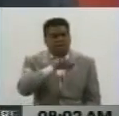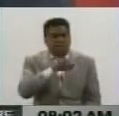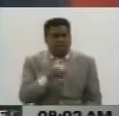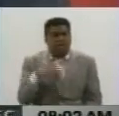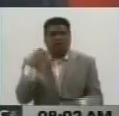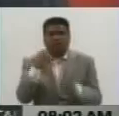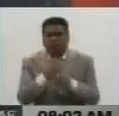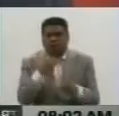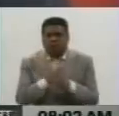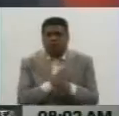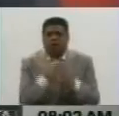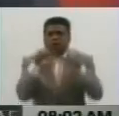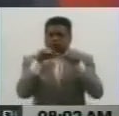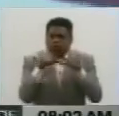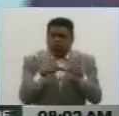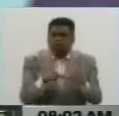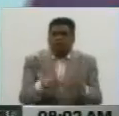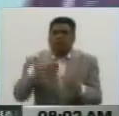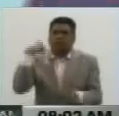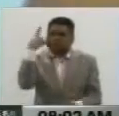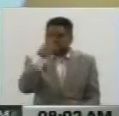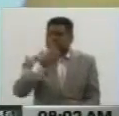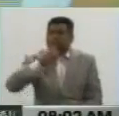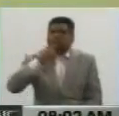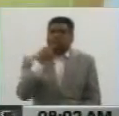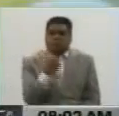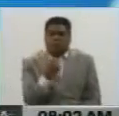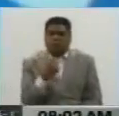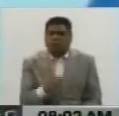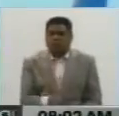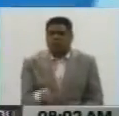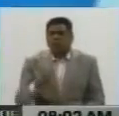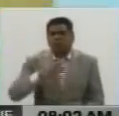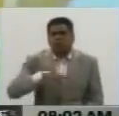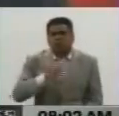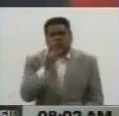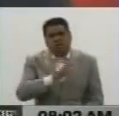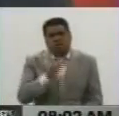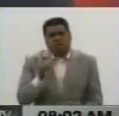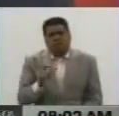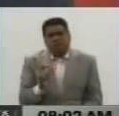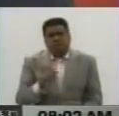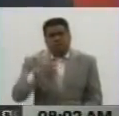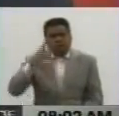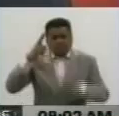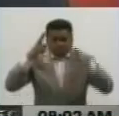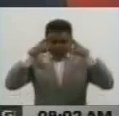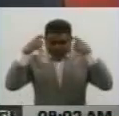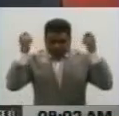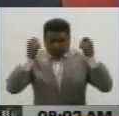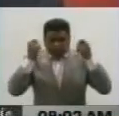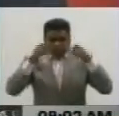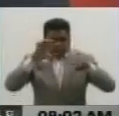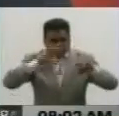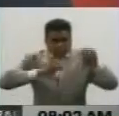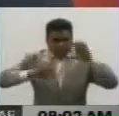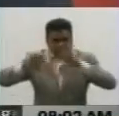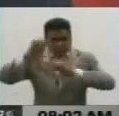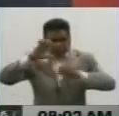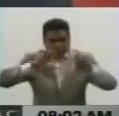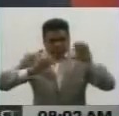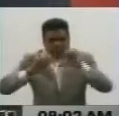empleo permanentes, seguras, donde las personas y nuestros profesionales asociados a las ciencias geológicas van a poder